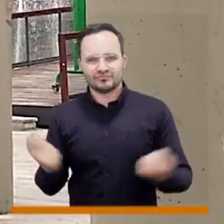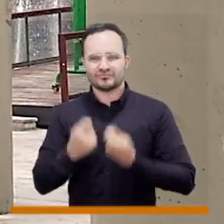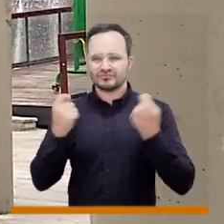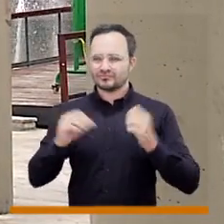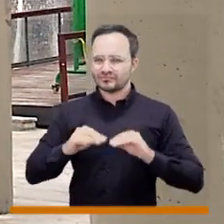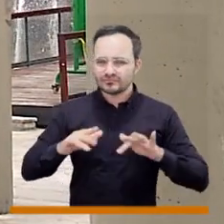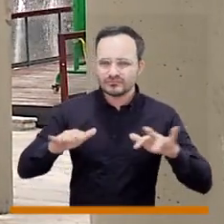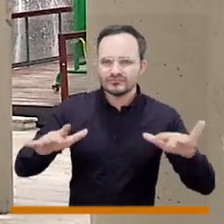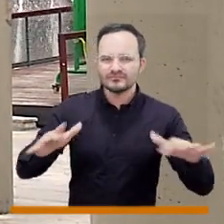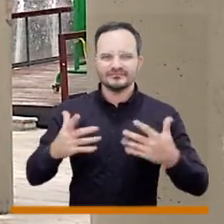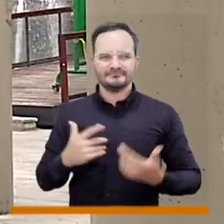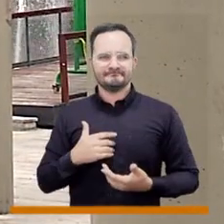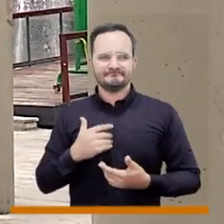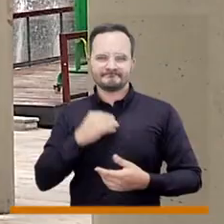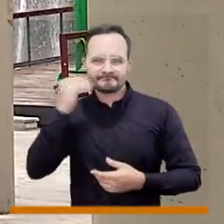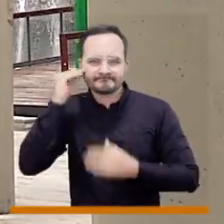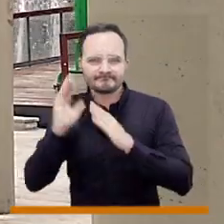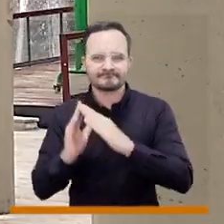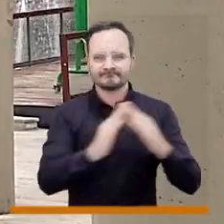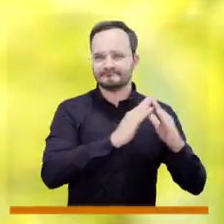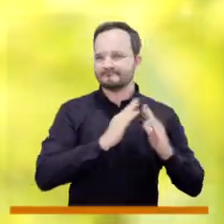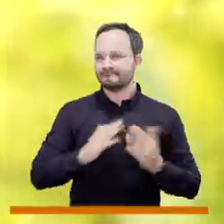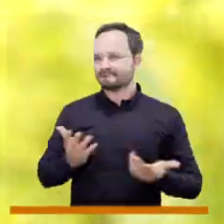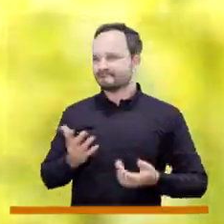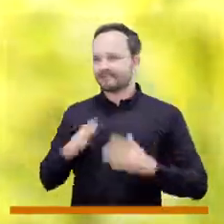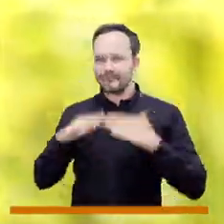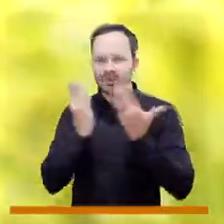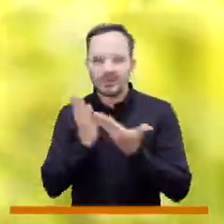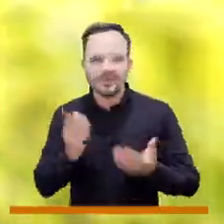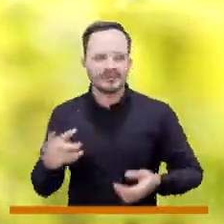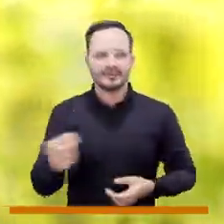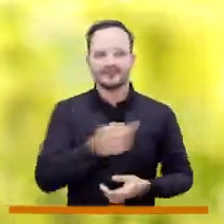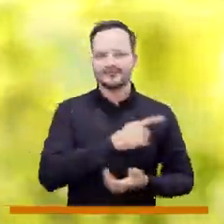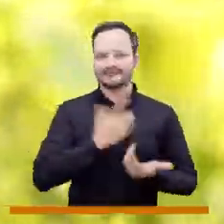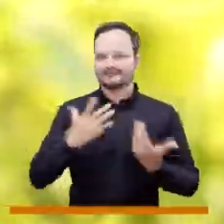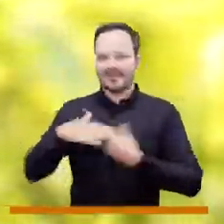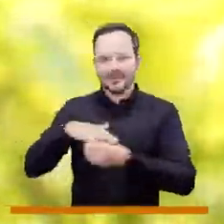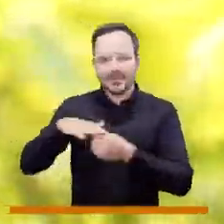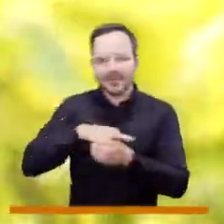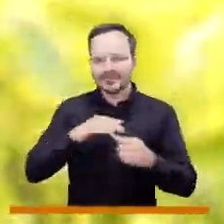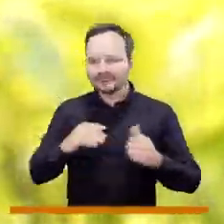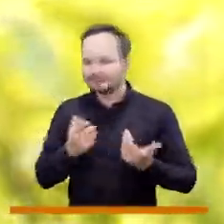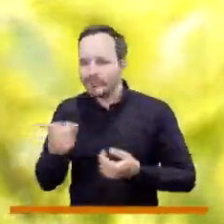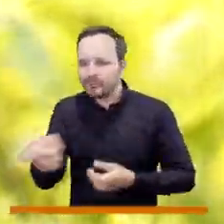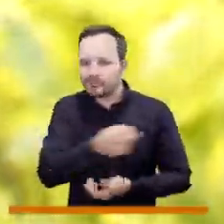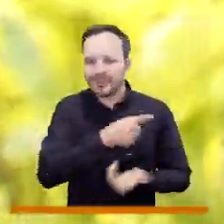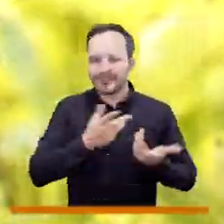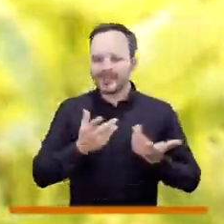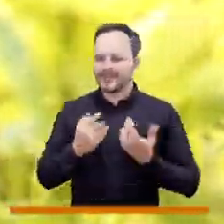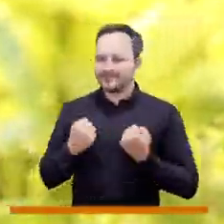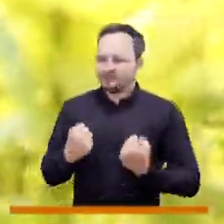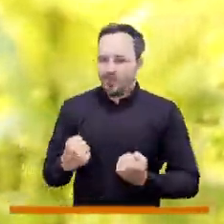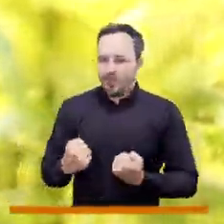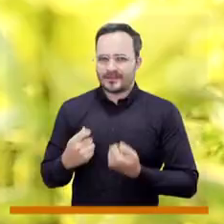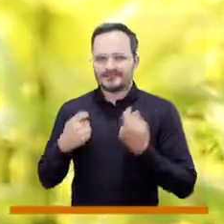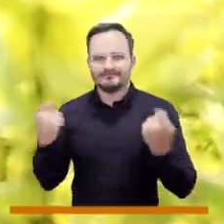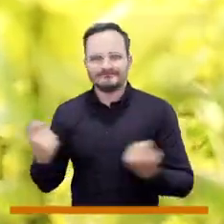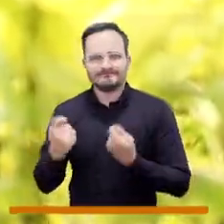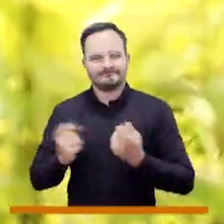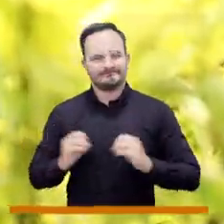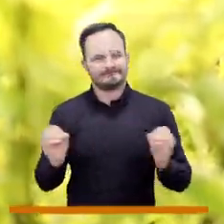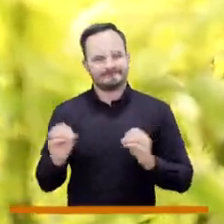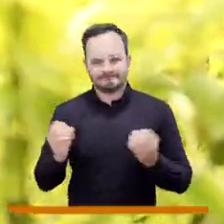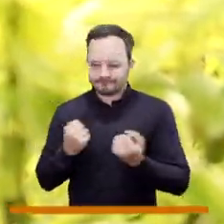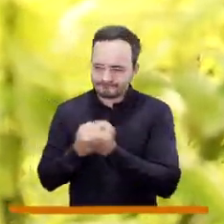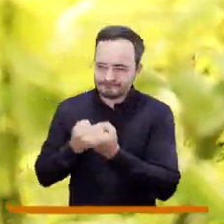las familias, en las casas, en los barrios, en las escuelas, en las universidades. Y